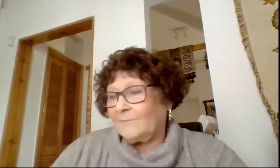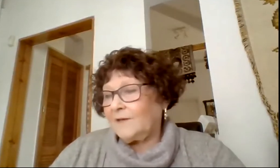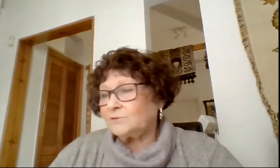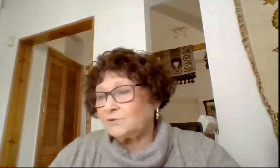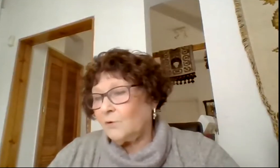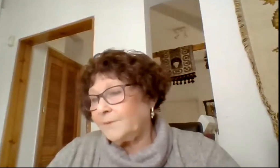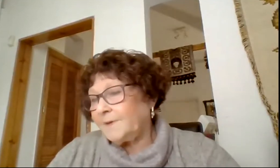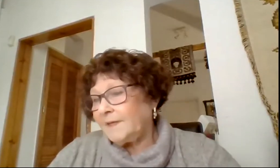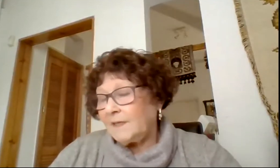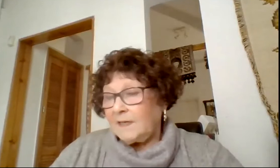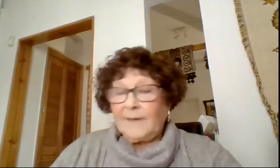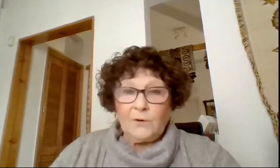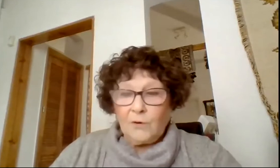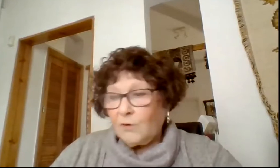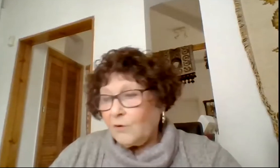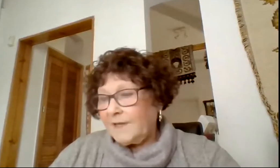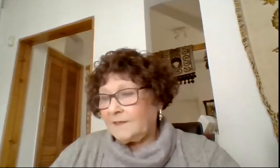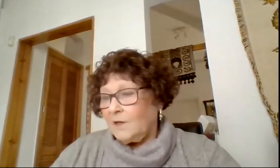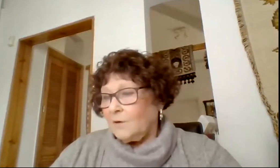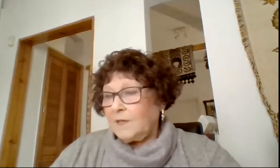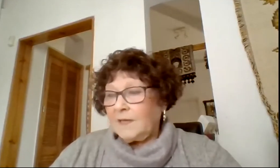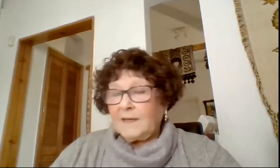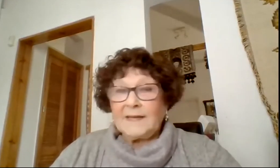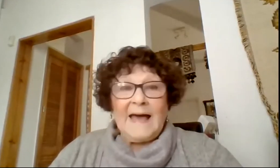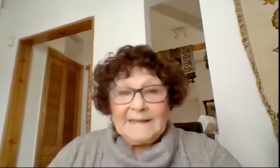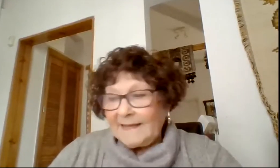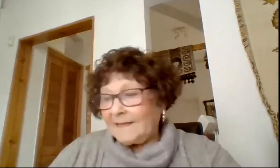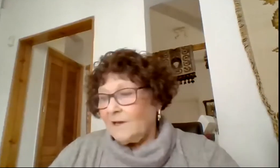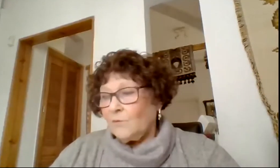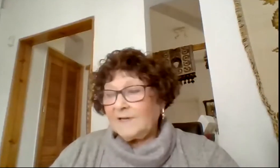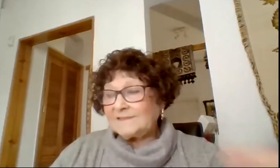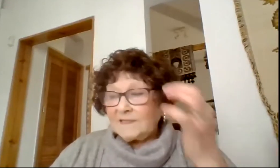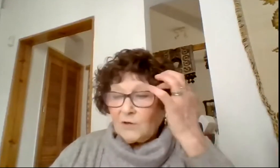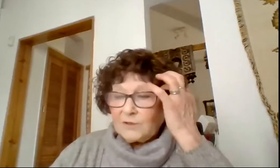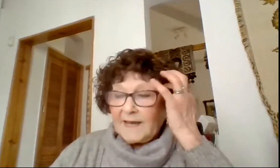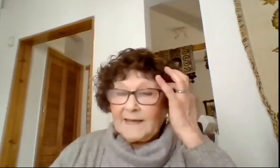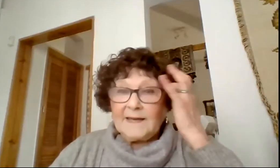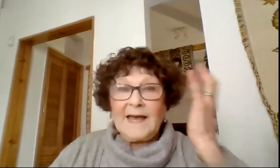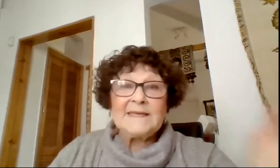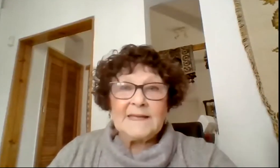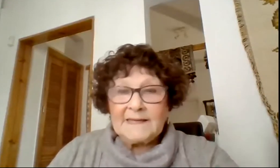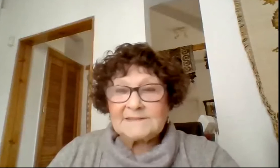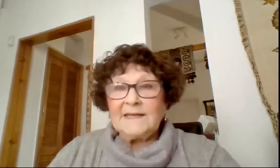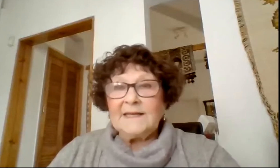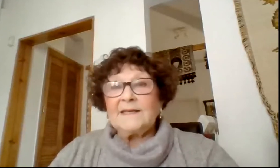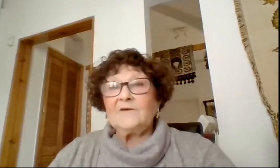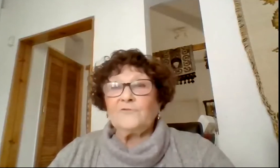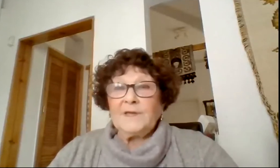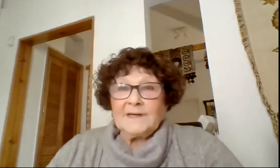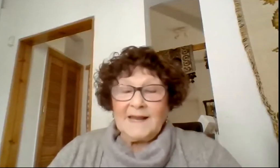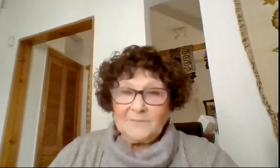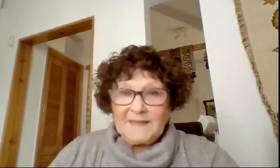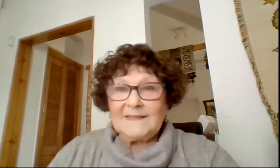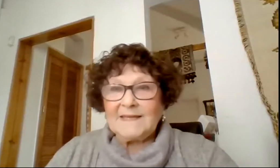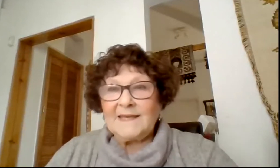que hablaron sobre Baron Cohen, Kanner, una señora Ayres, que